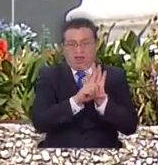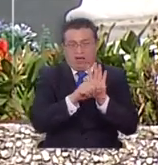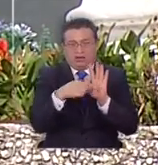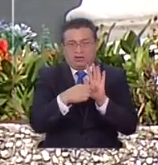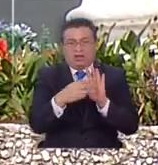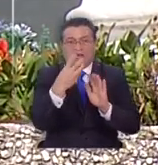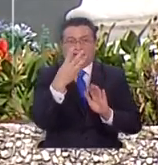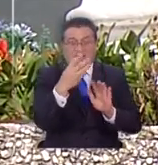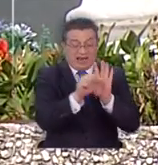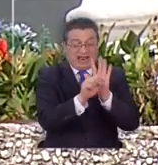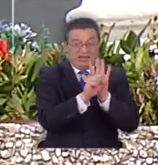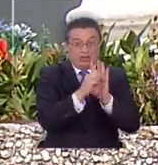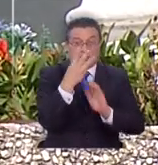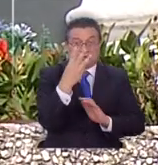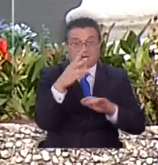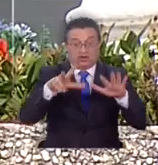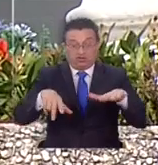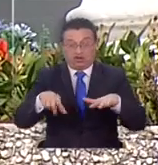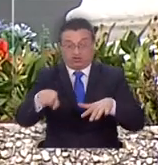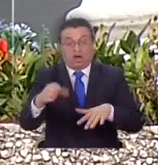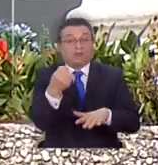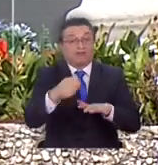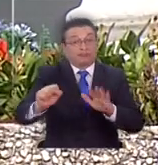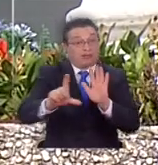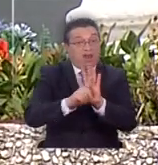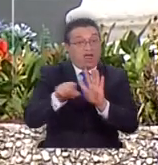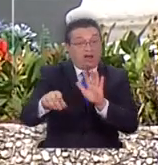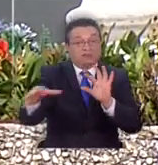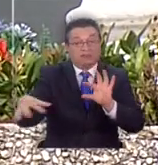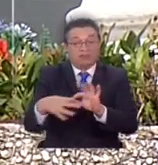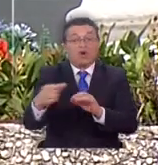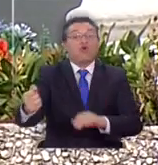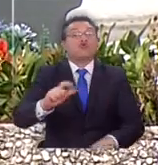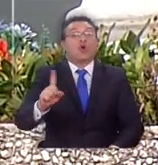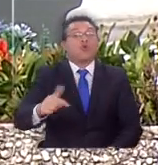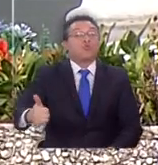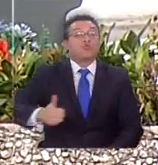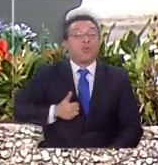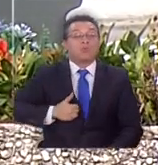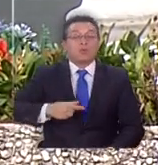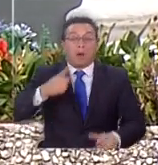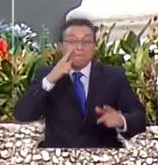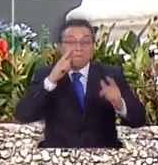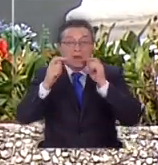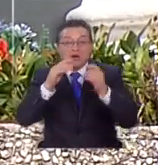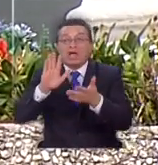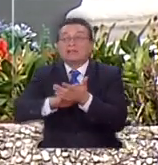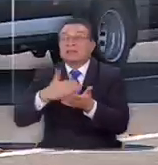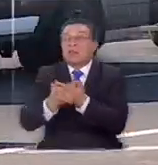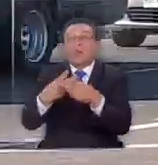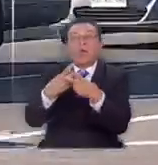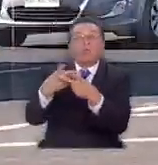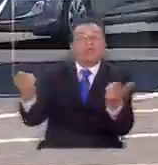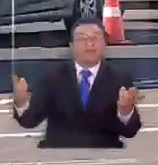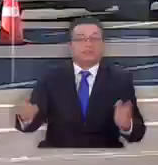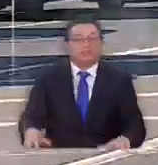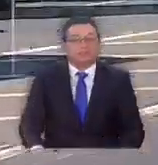artículo 318, un delito asociado a quienes incumplan, pongan en peligro la salud de la población.